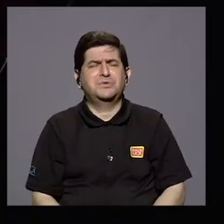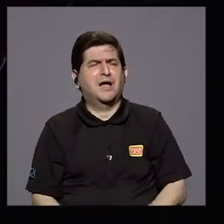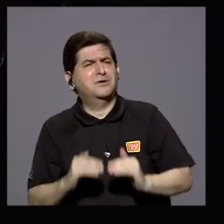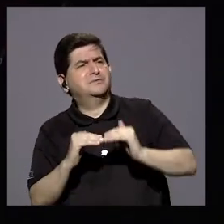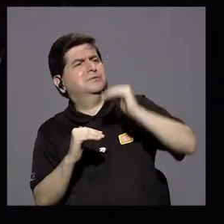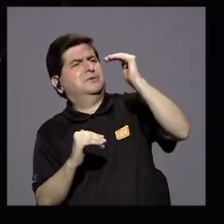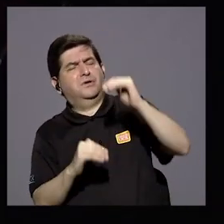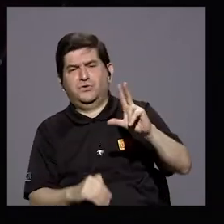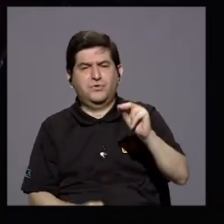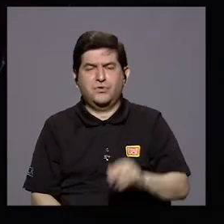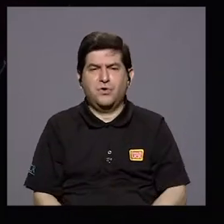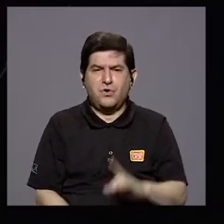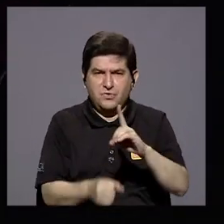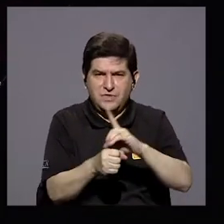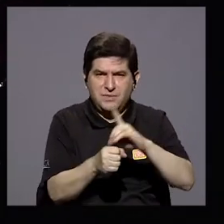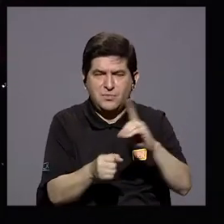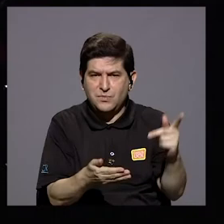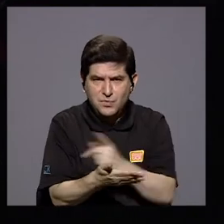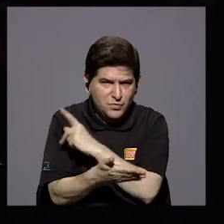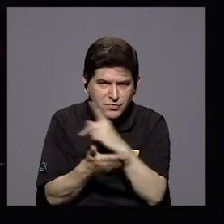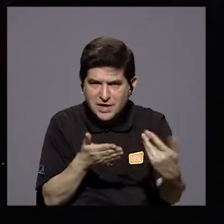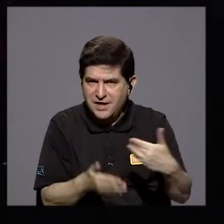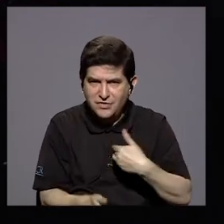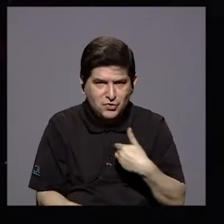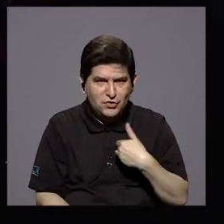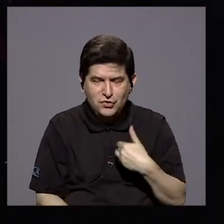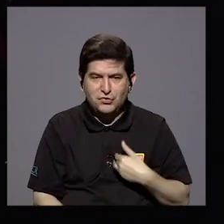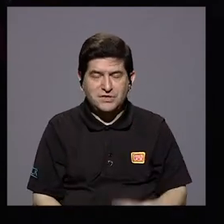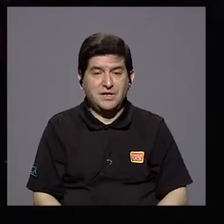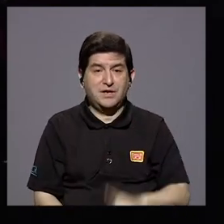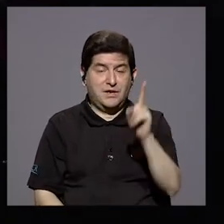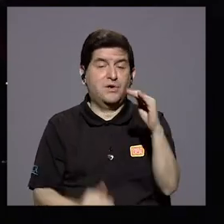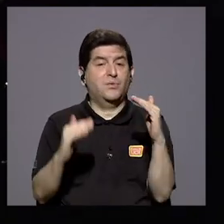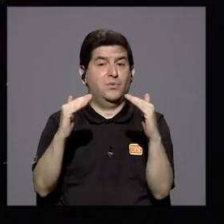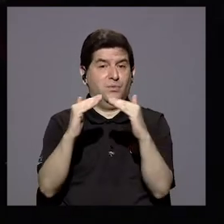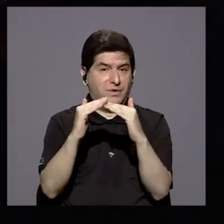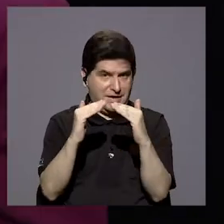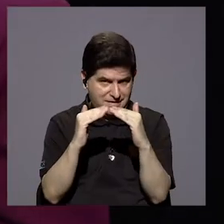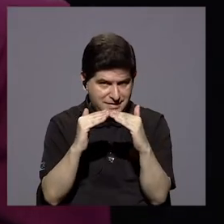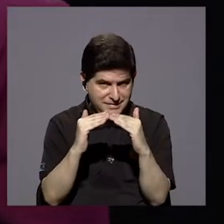Vea, un diputado de provincia que no tenga un apartamento,